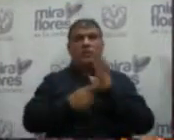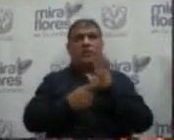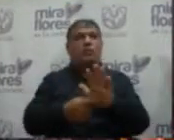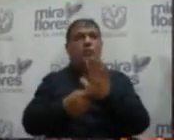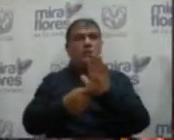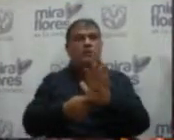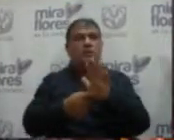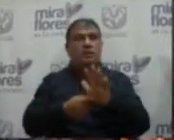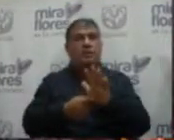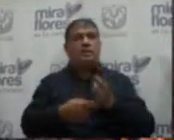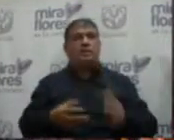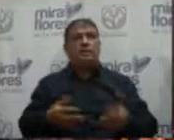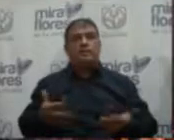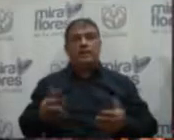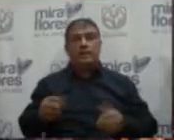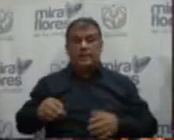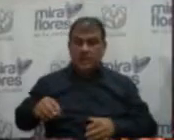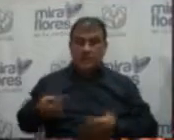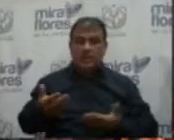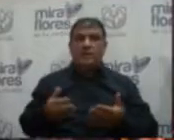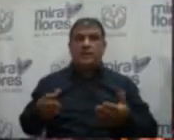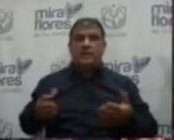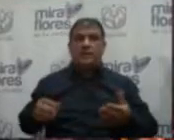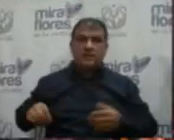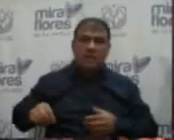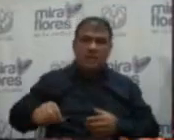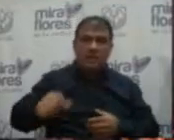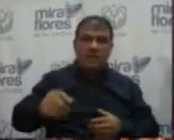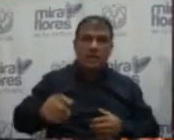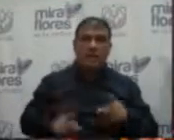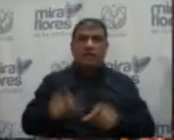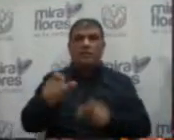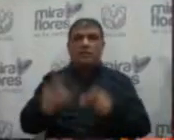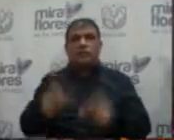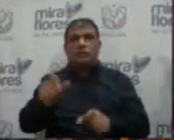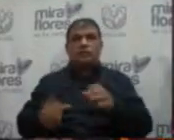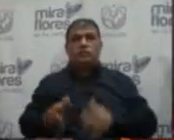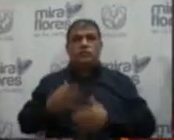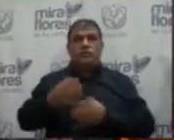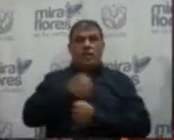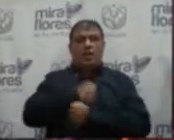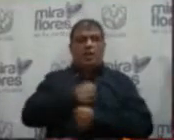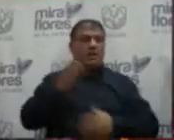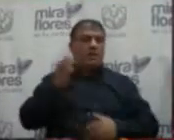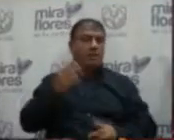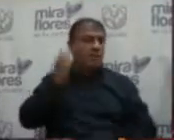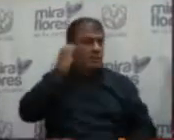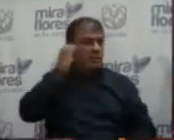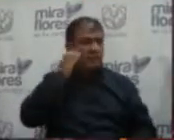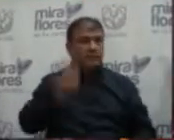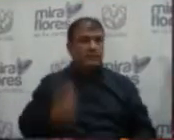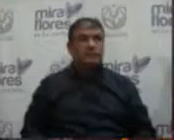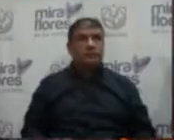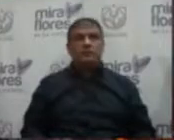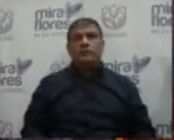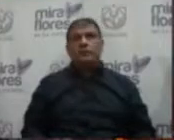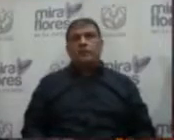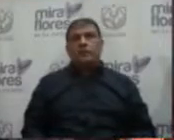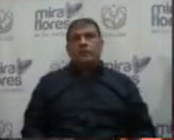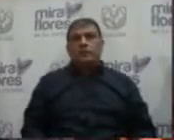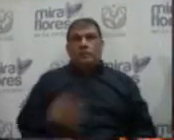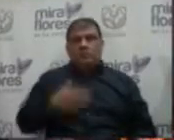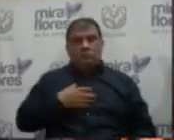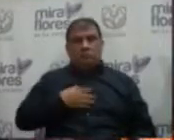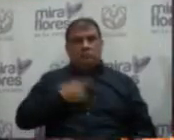muestra de esa semilla de ciudadanía que hemos puesto aquí en el distrito. Soy un